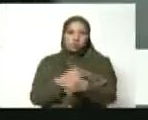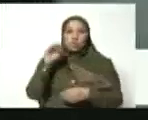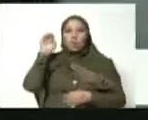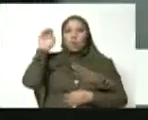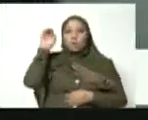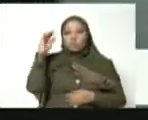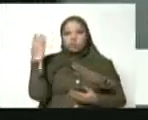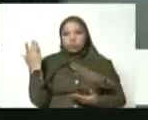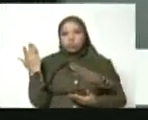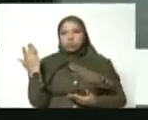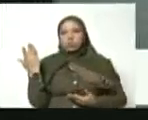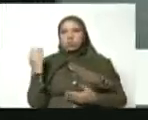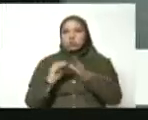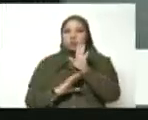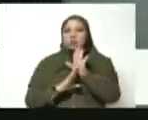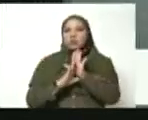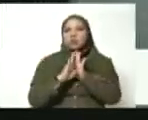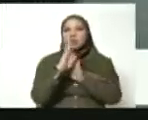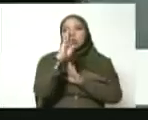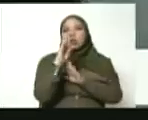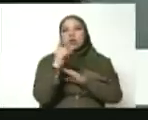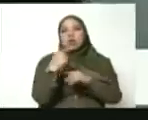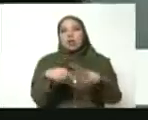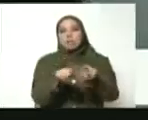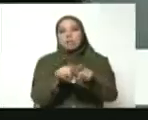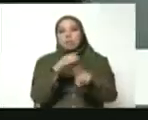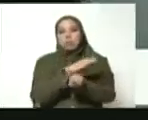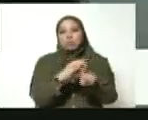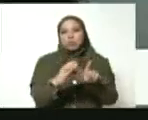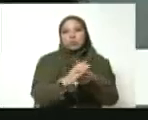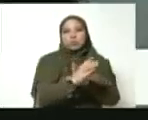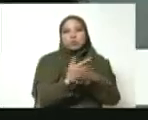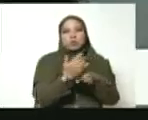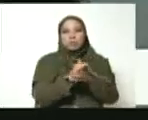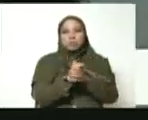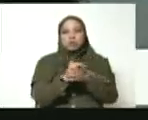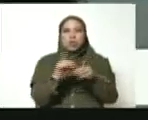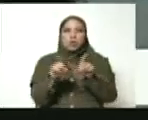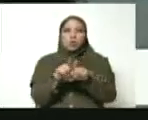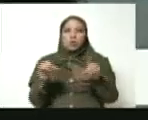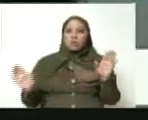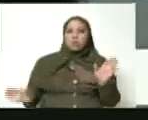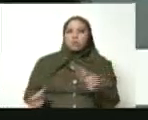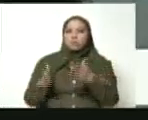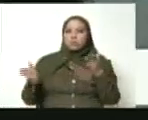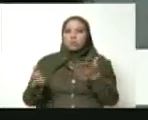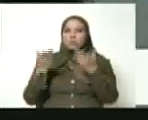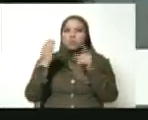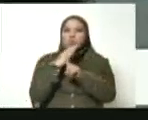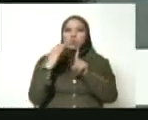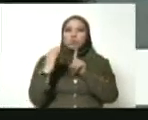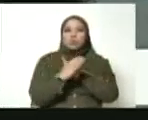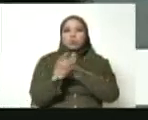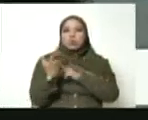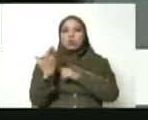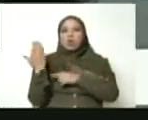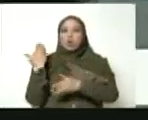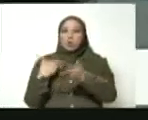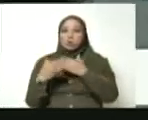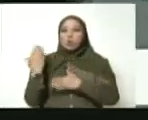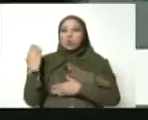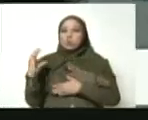un destino común es crecer con la misma cultura, con el mismo mañana y con el mismo impulso cultural que nos lleva a Colombia a conversar con